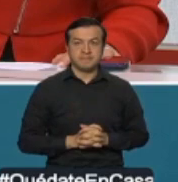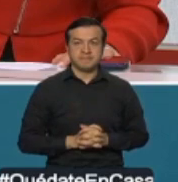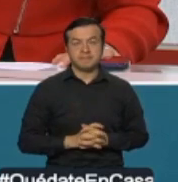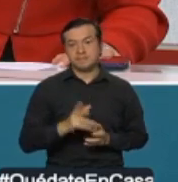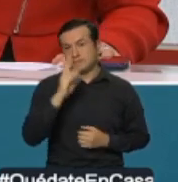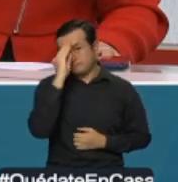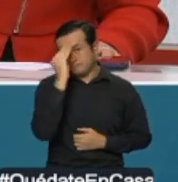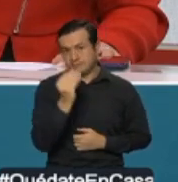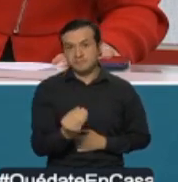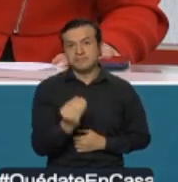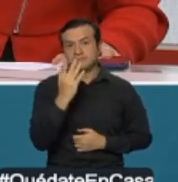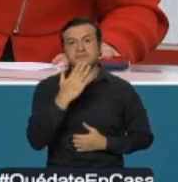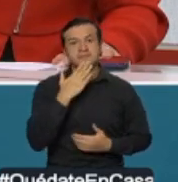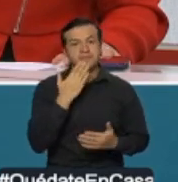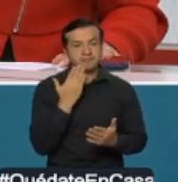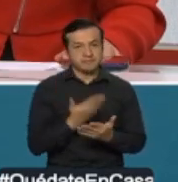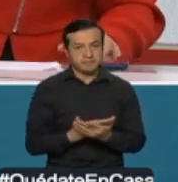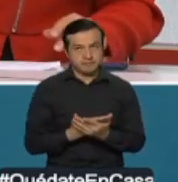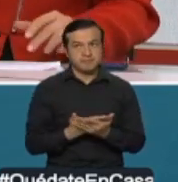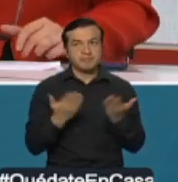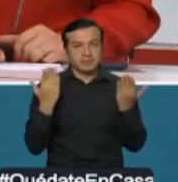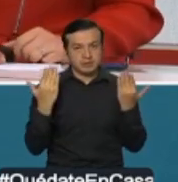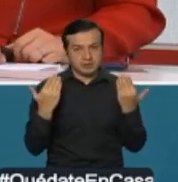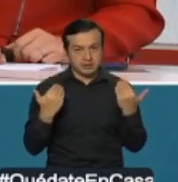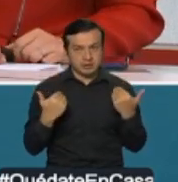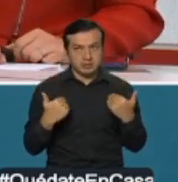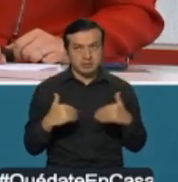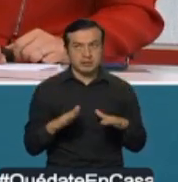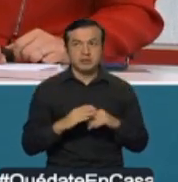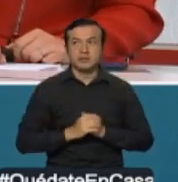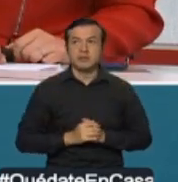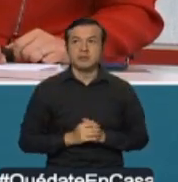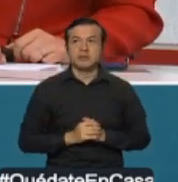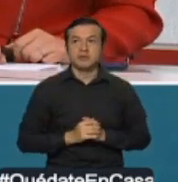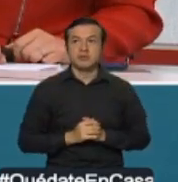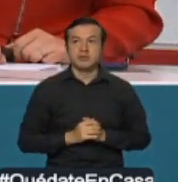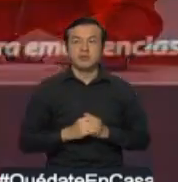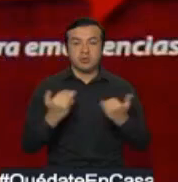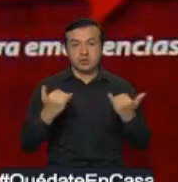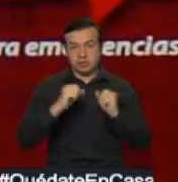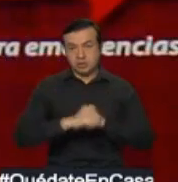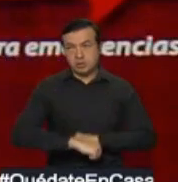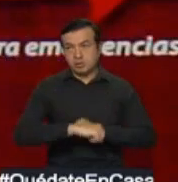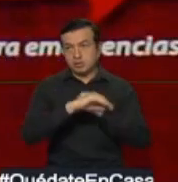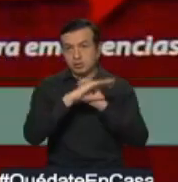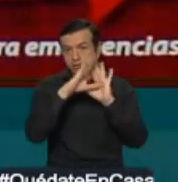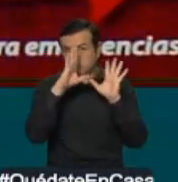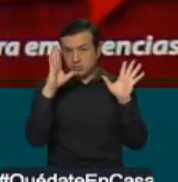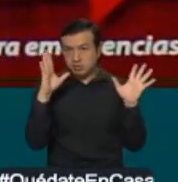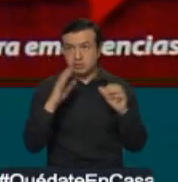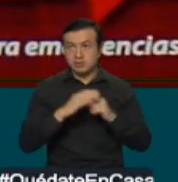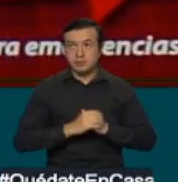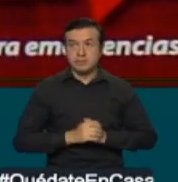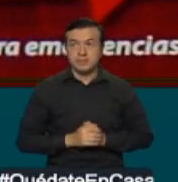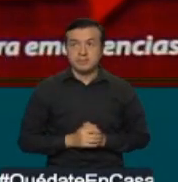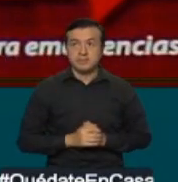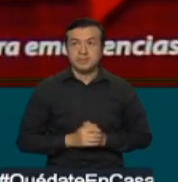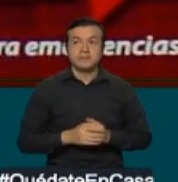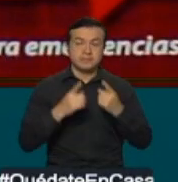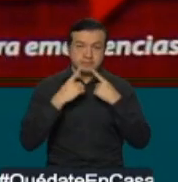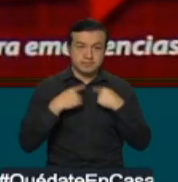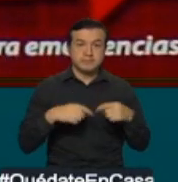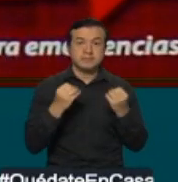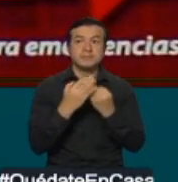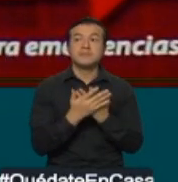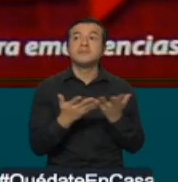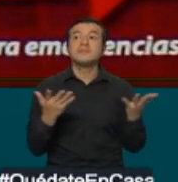Buenos días, muchas gracias. Tenemos ya los datos del COVID para la mañana de hoy. Se anuncian, también